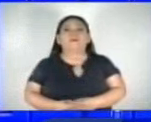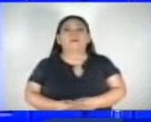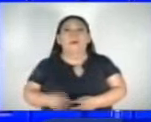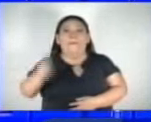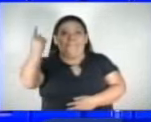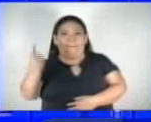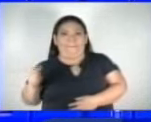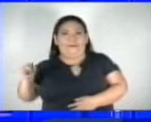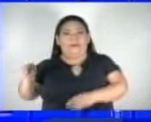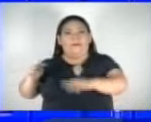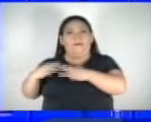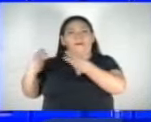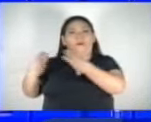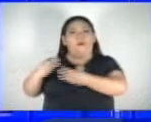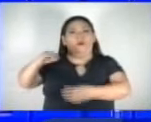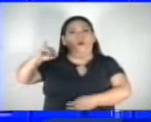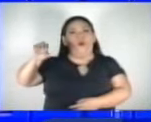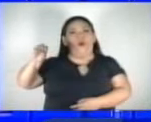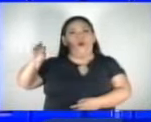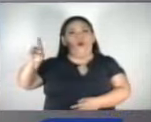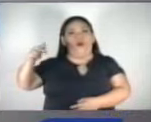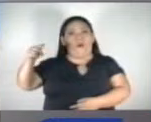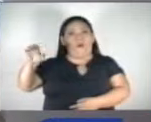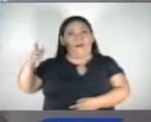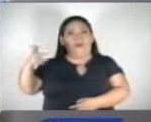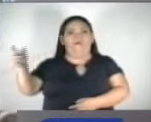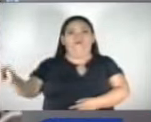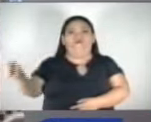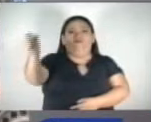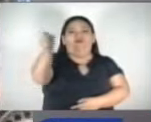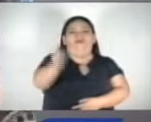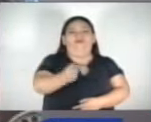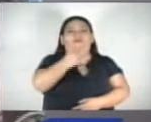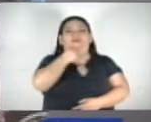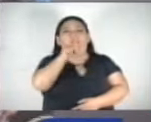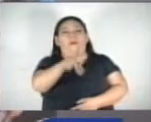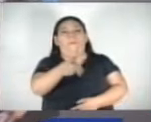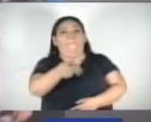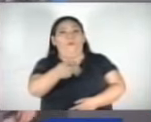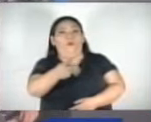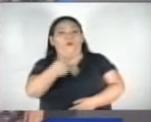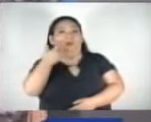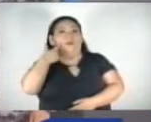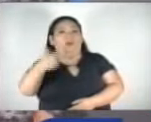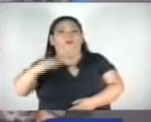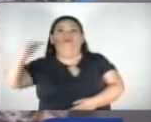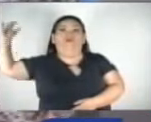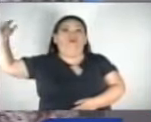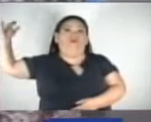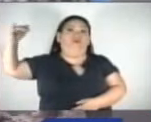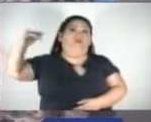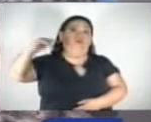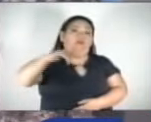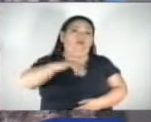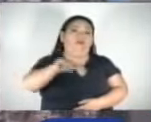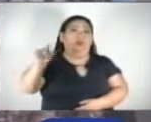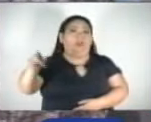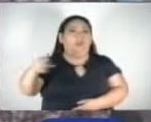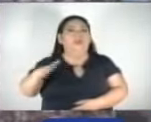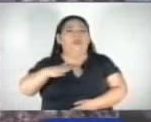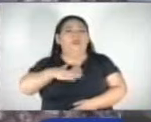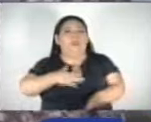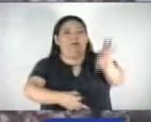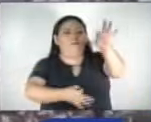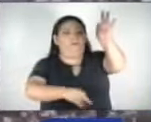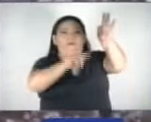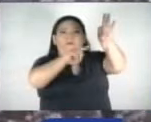El pandillero Jorge Alfredo Pérez Nieto fue entregado a la Policía Nacional Civil tras ser deportado por la Policía Internacional. El sujeto